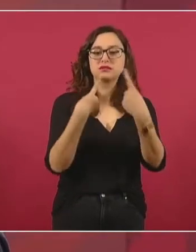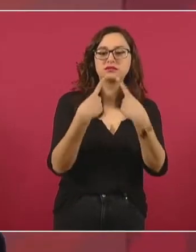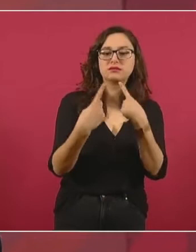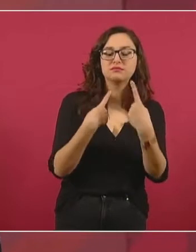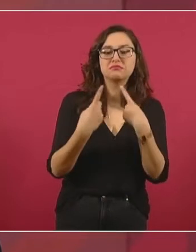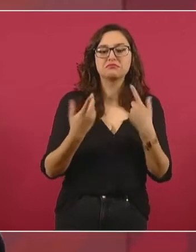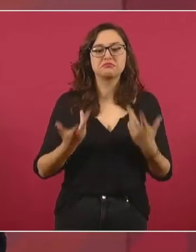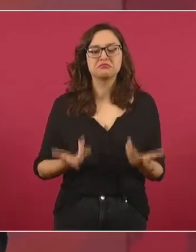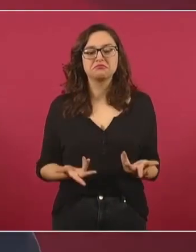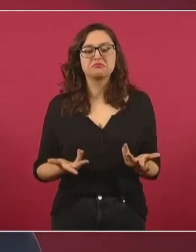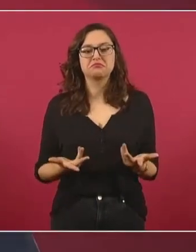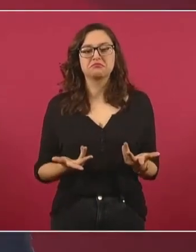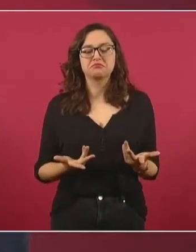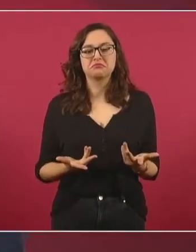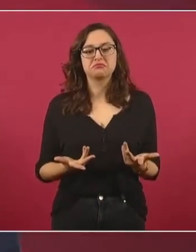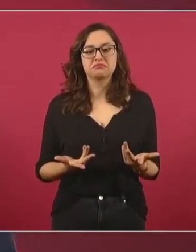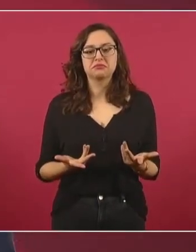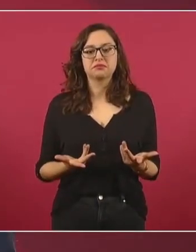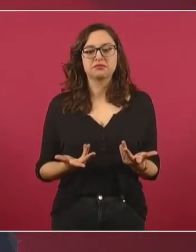y escuchamos